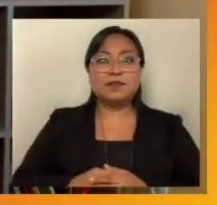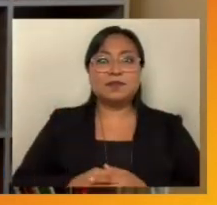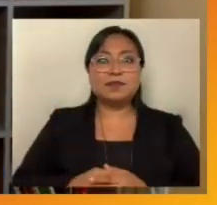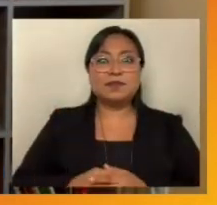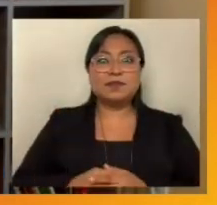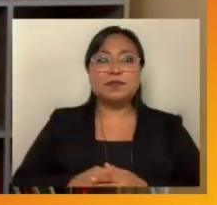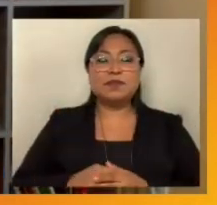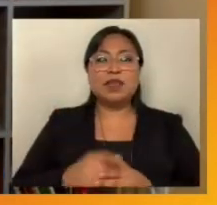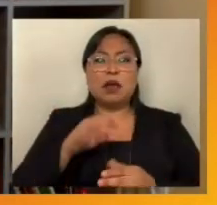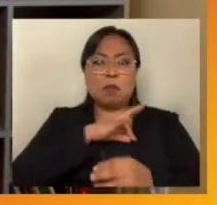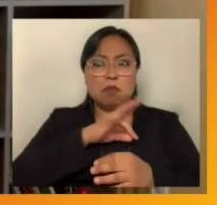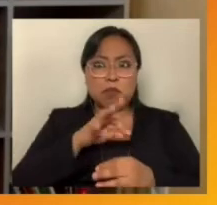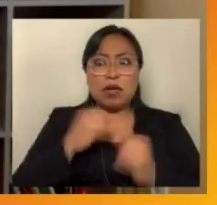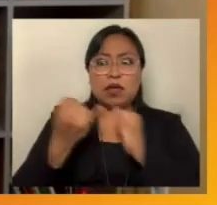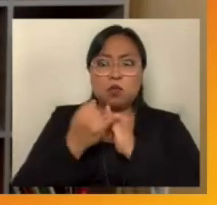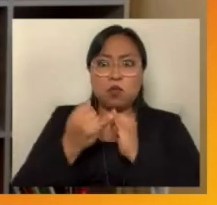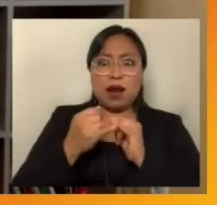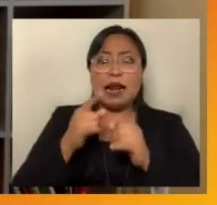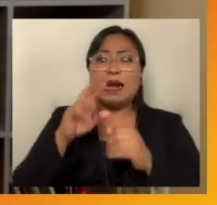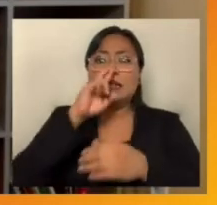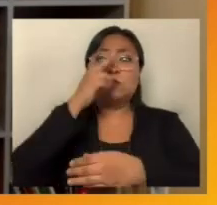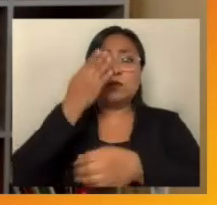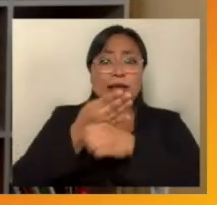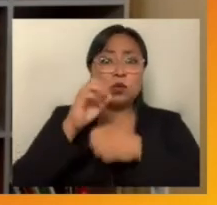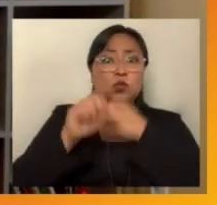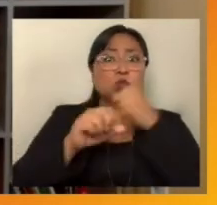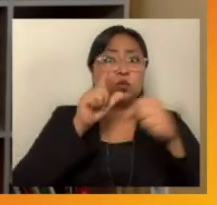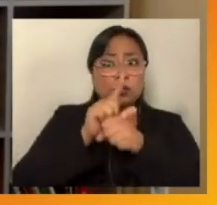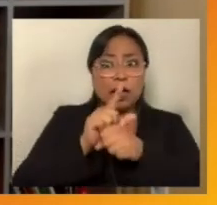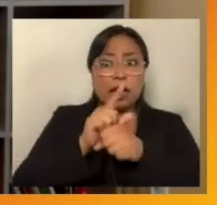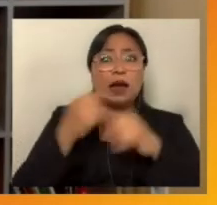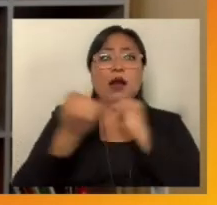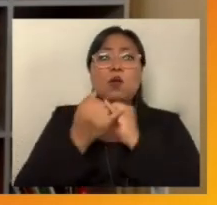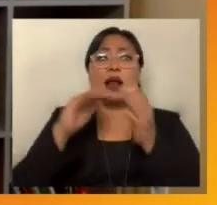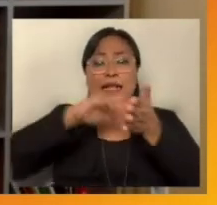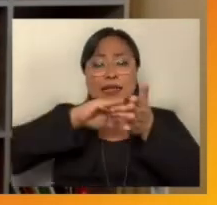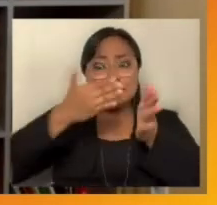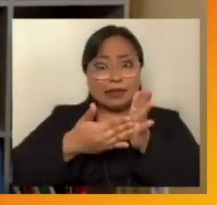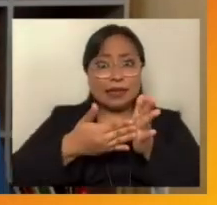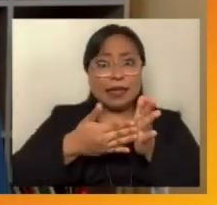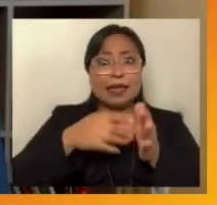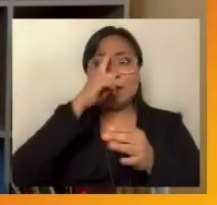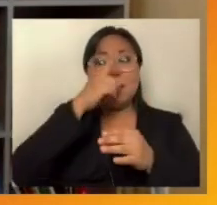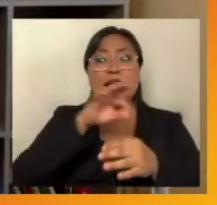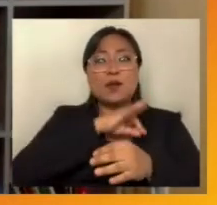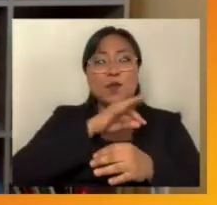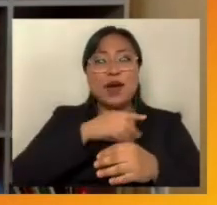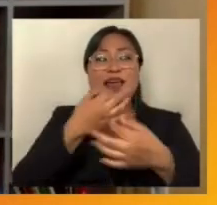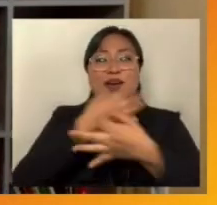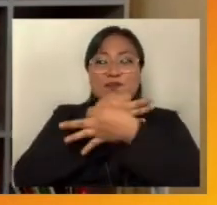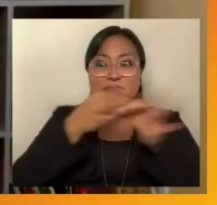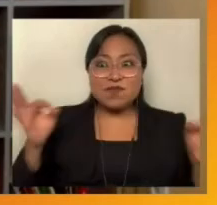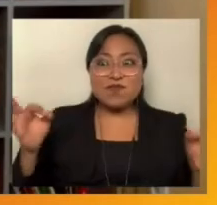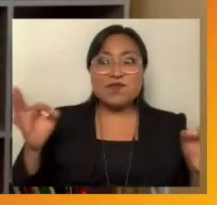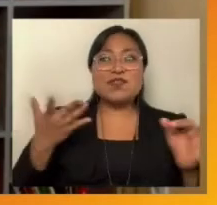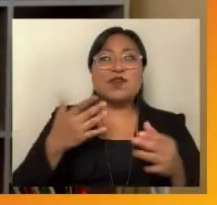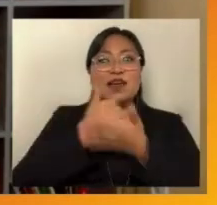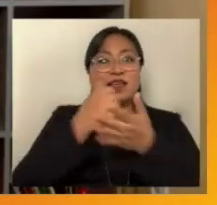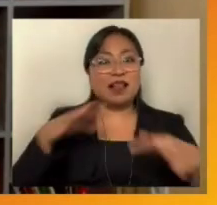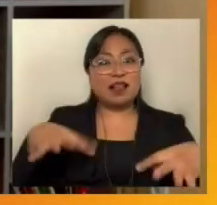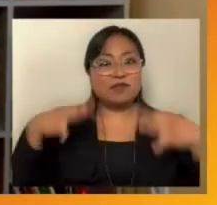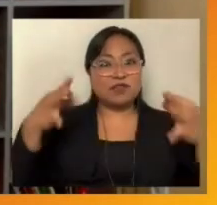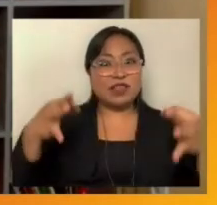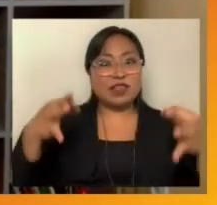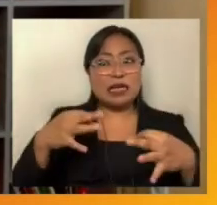cumple con tu responsabilidad social o estrategias para cumplir con tu responsabilidad social corporativa. O